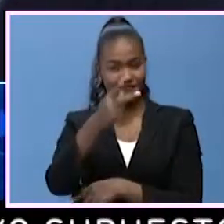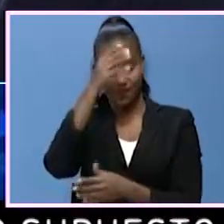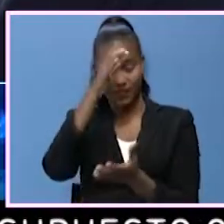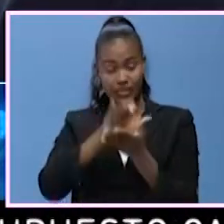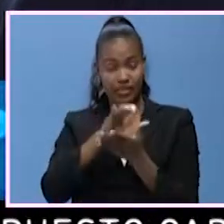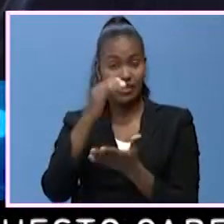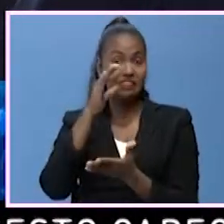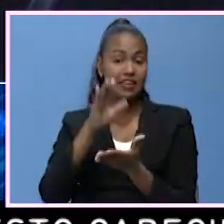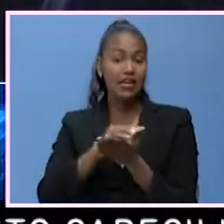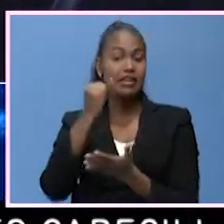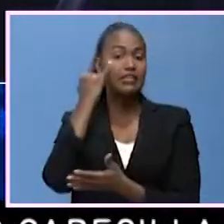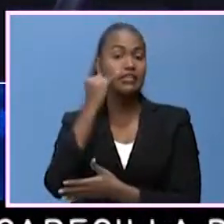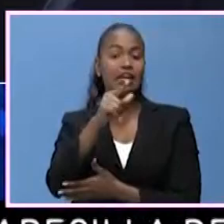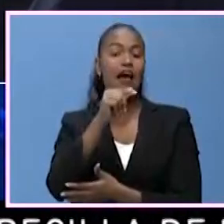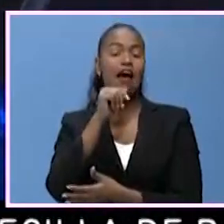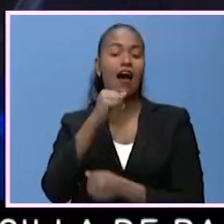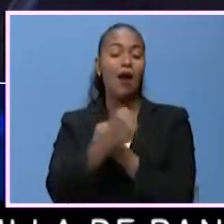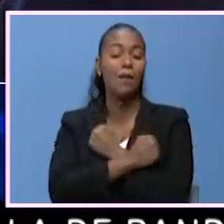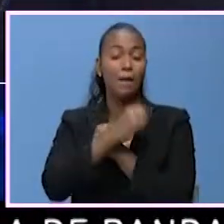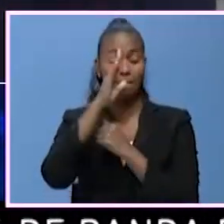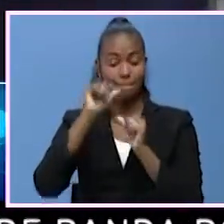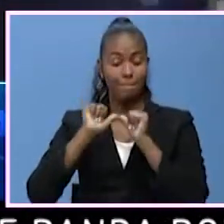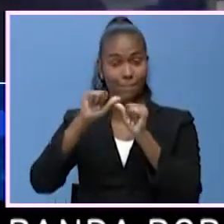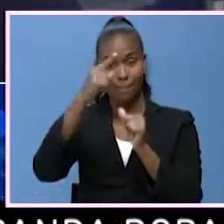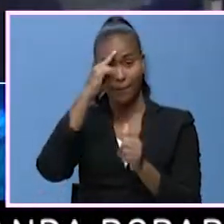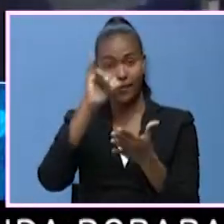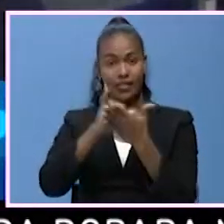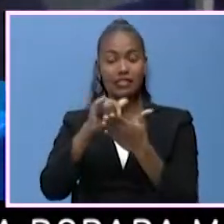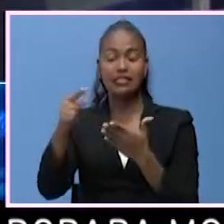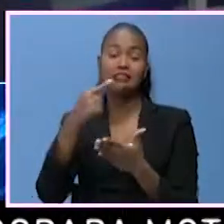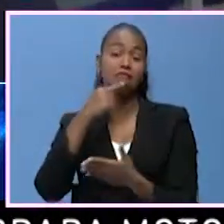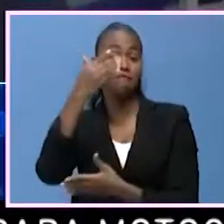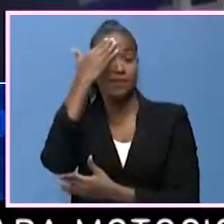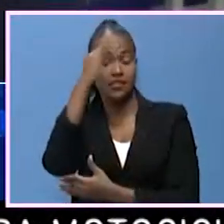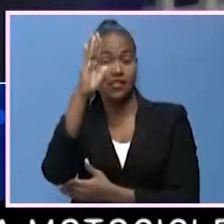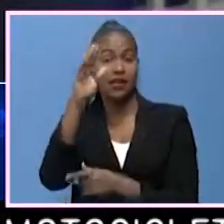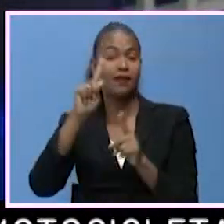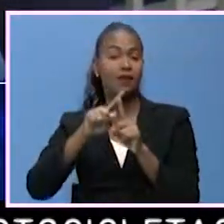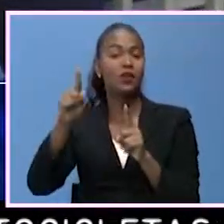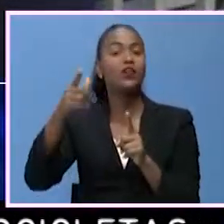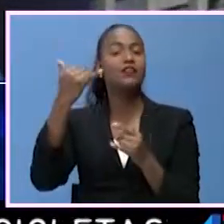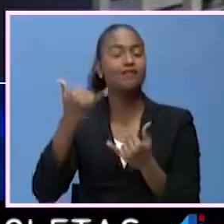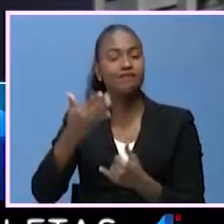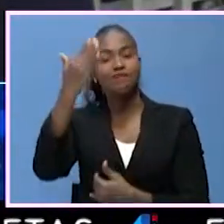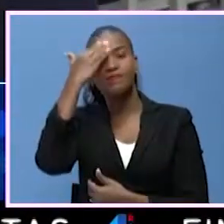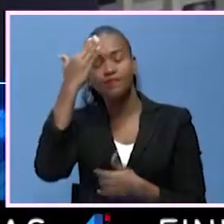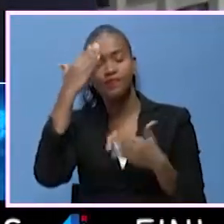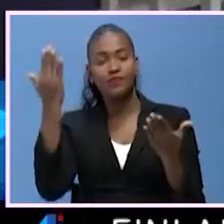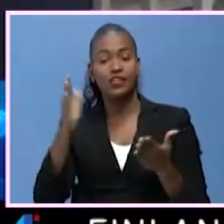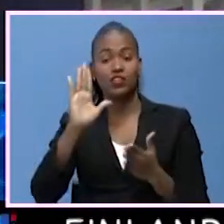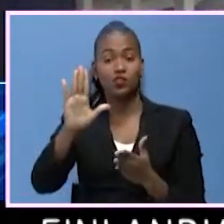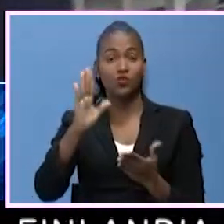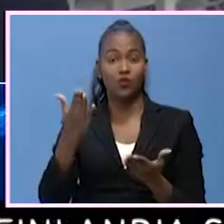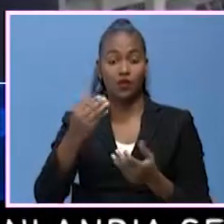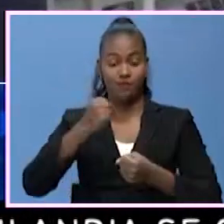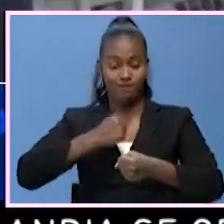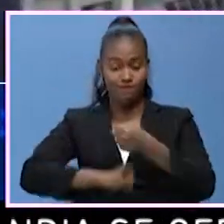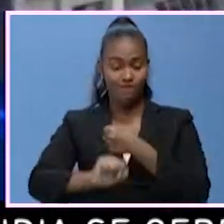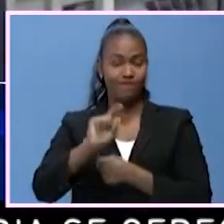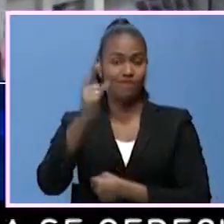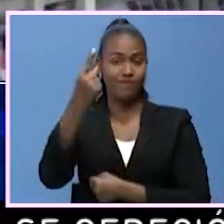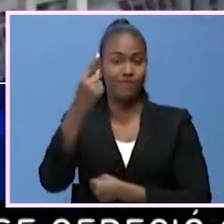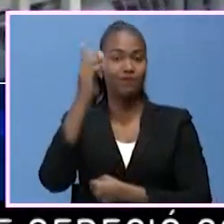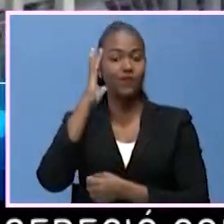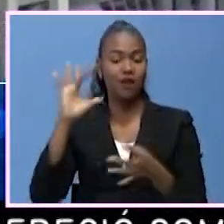su amor los uniría para toda la vida, respondieron que no sabían, pero lo que sí estaban seguros era de que su primogénito sí